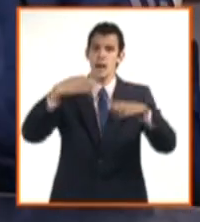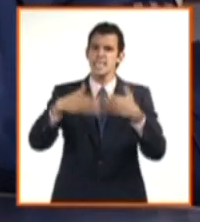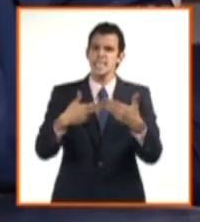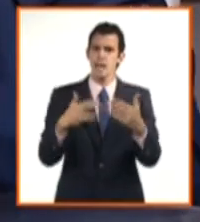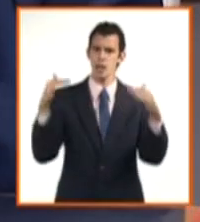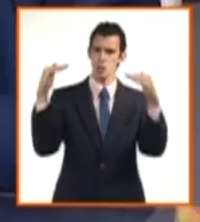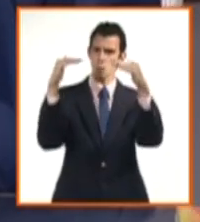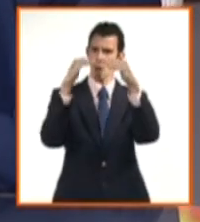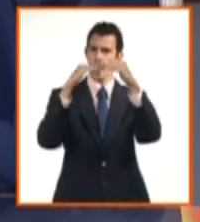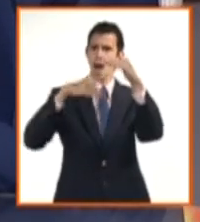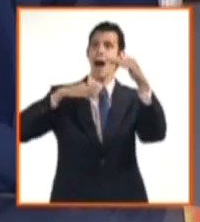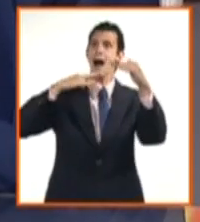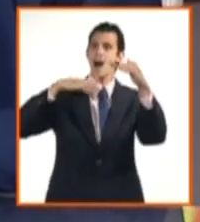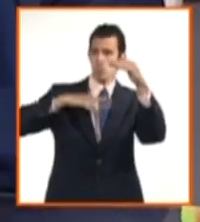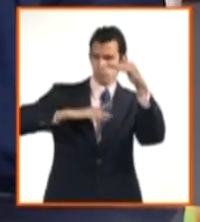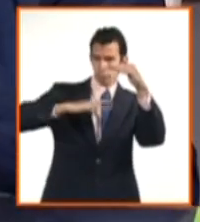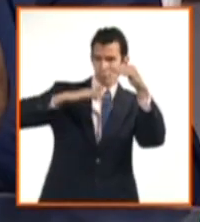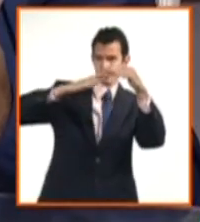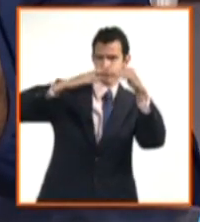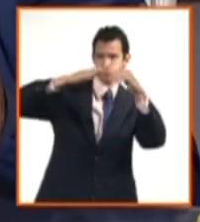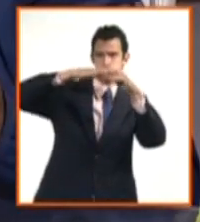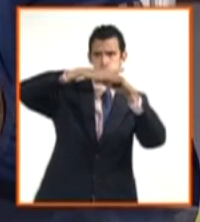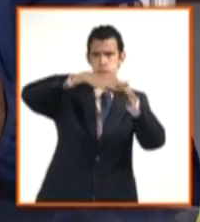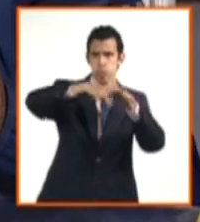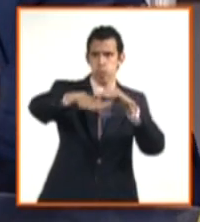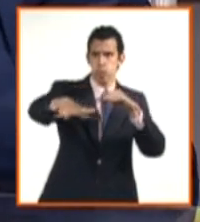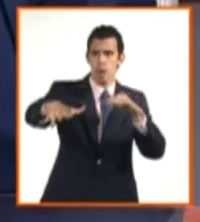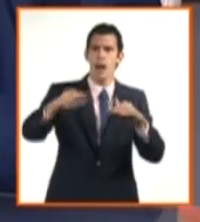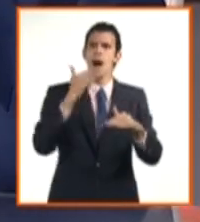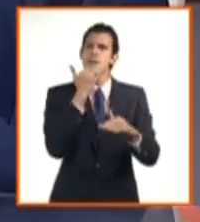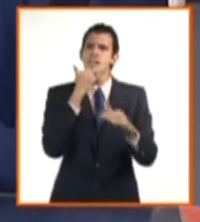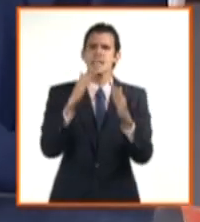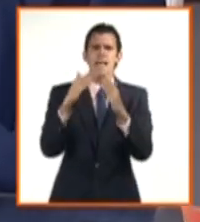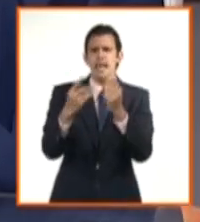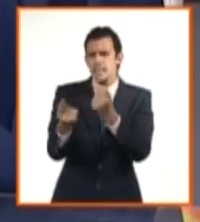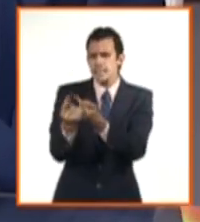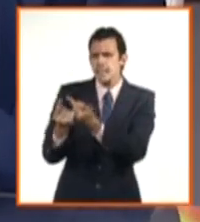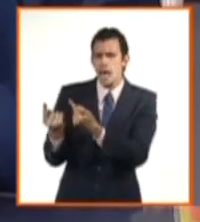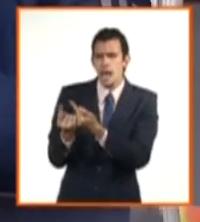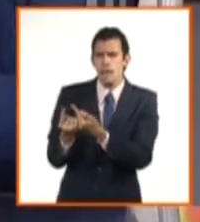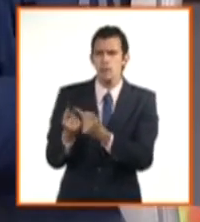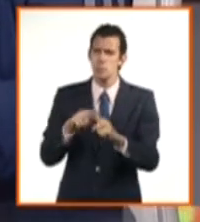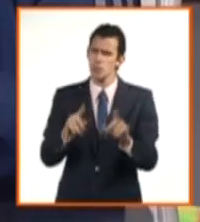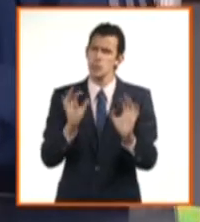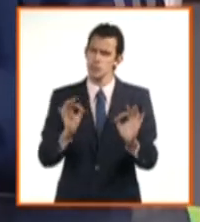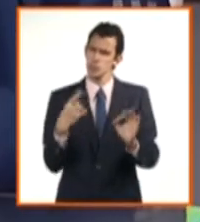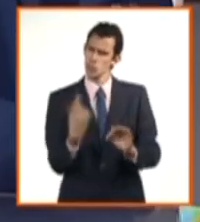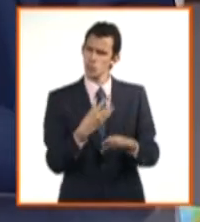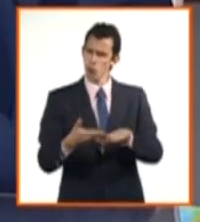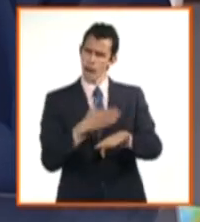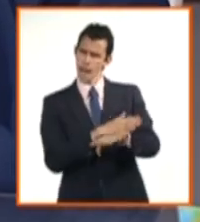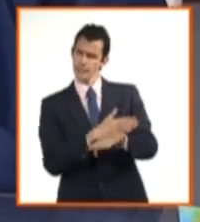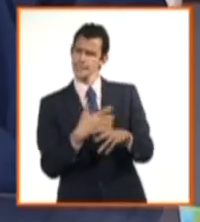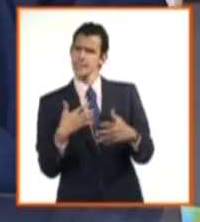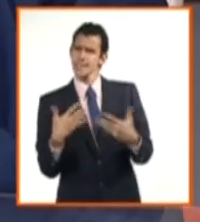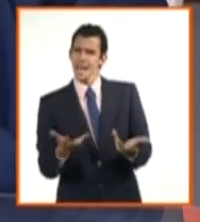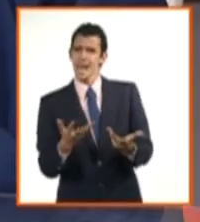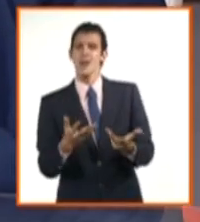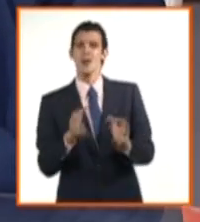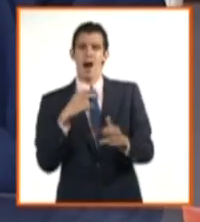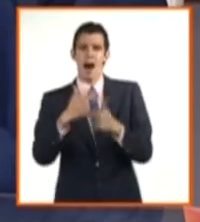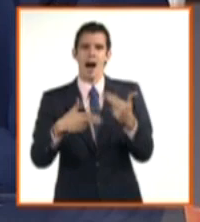acumuló se represó como decimos técnicamente esta agua y recibe el fanguito este fuerte